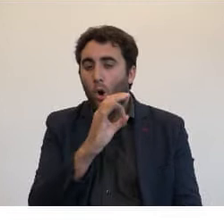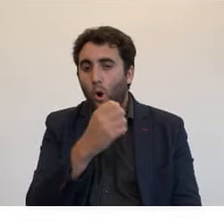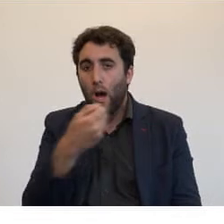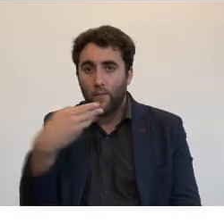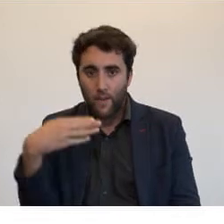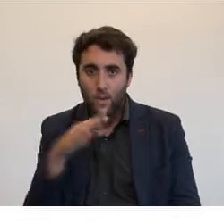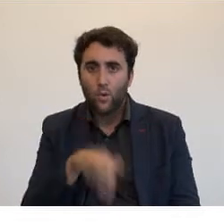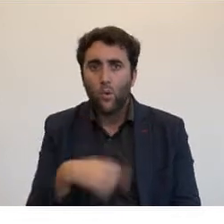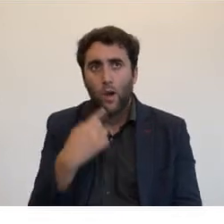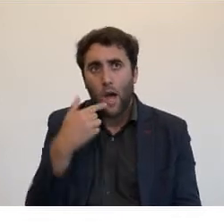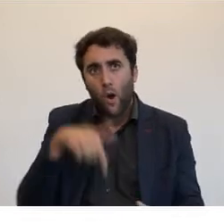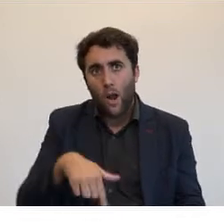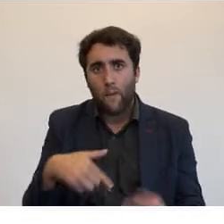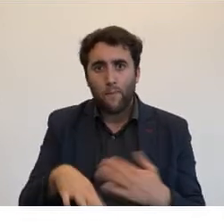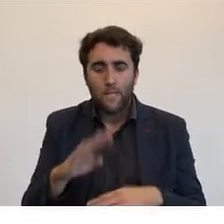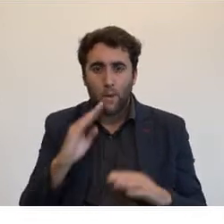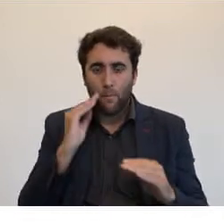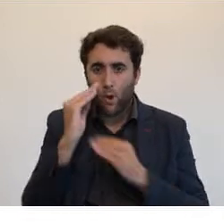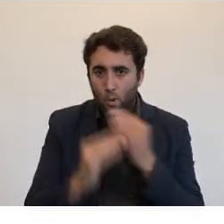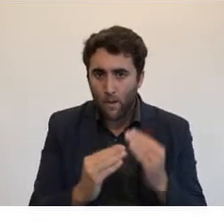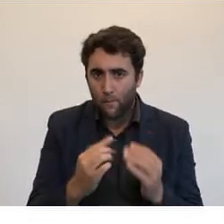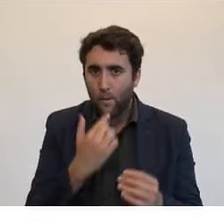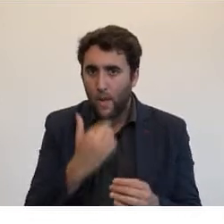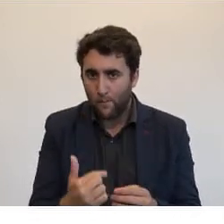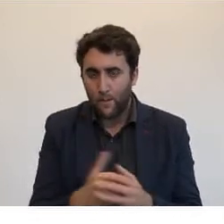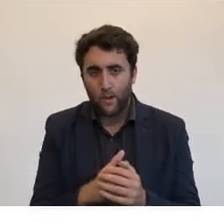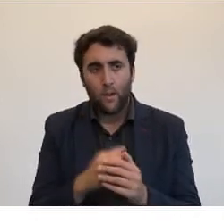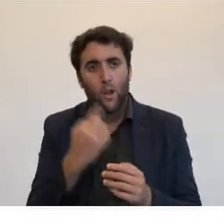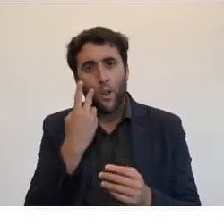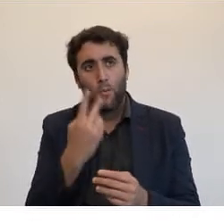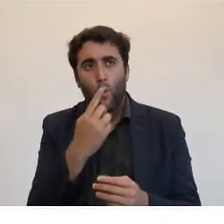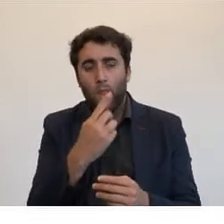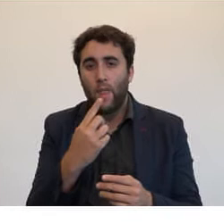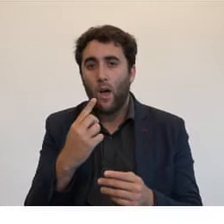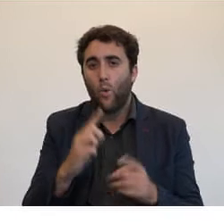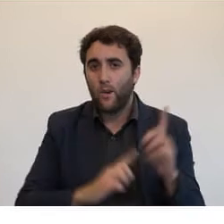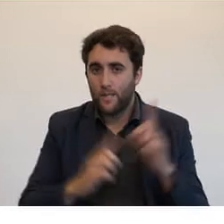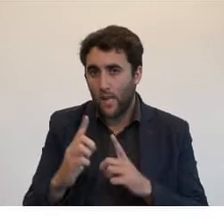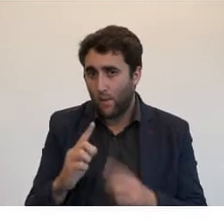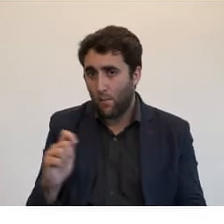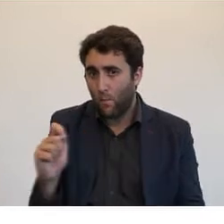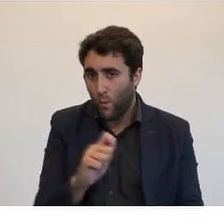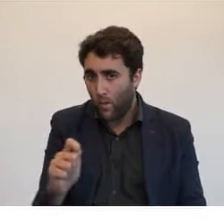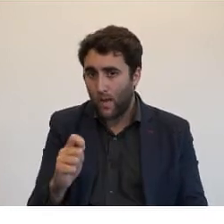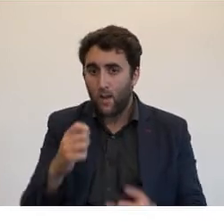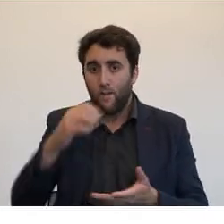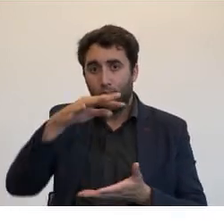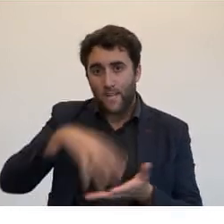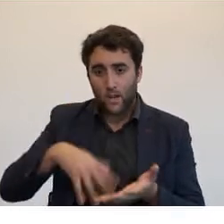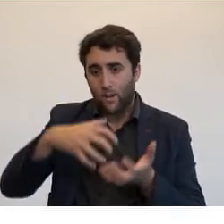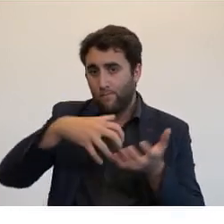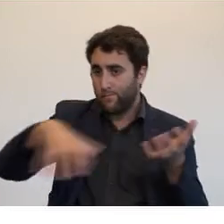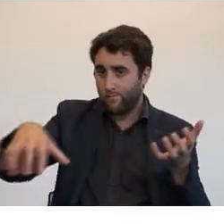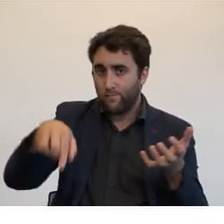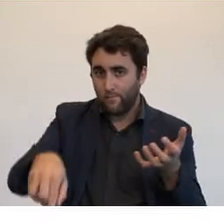ver con lo que hoy nos ocupa, porque nos dimos cuenta que nuestra universidad, esta universidad pública, radicada en las afueras de Barcelona, es